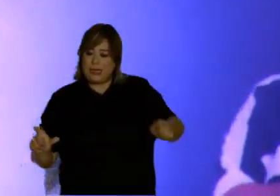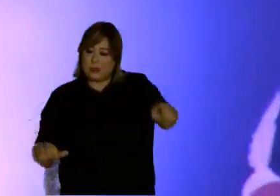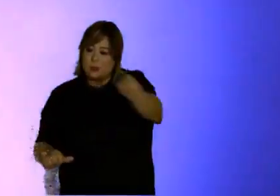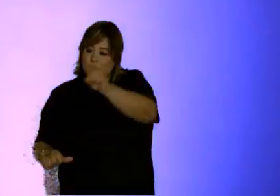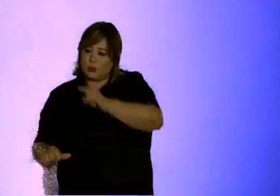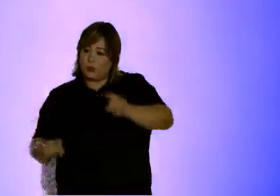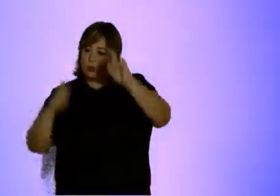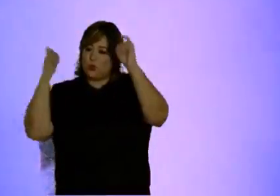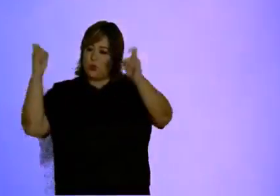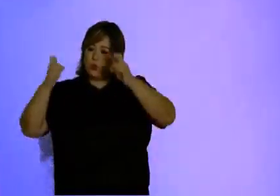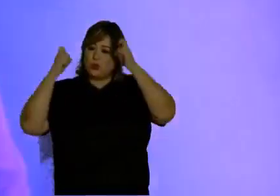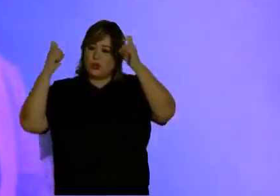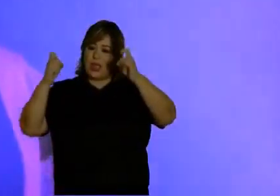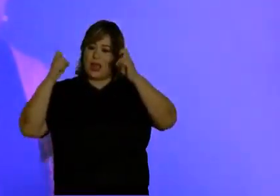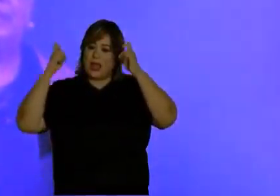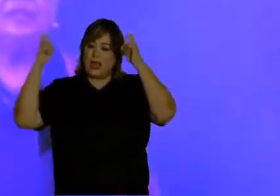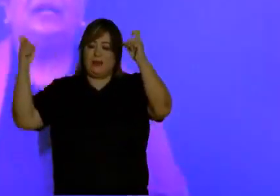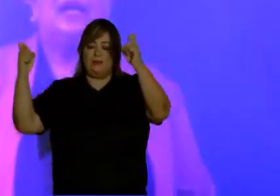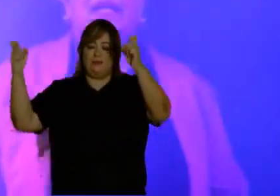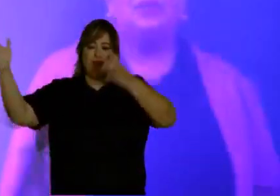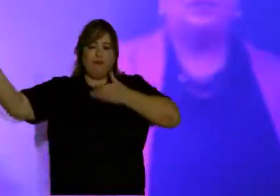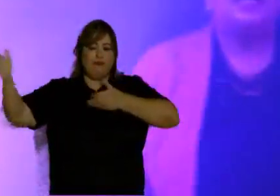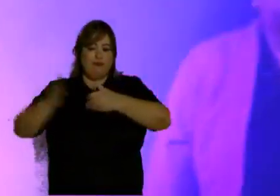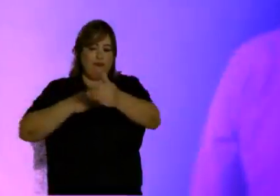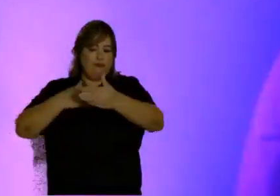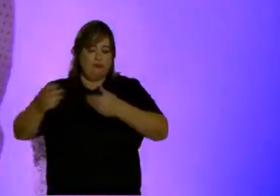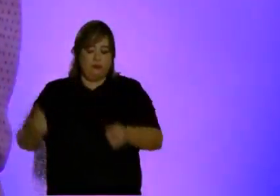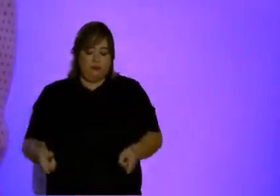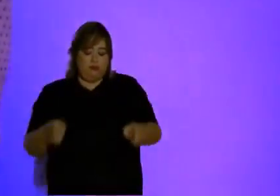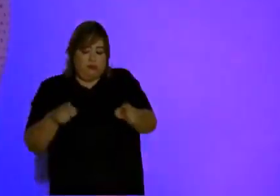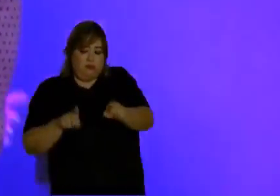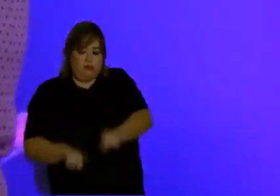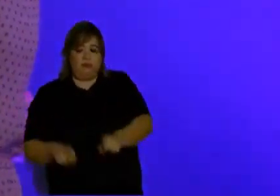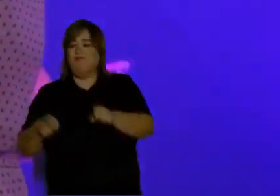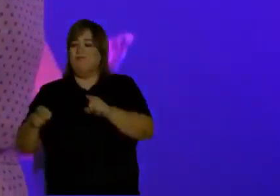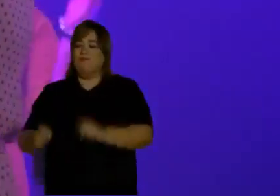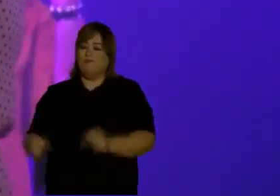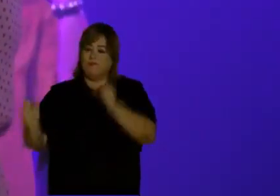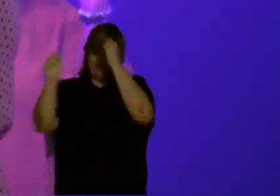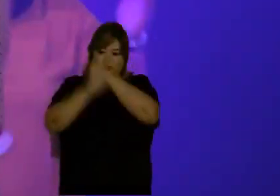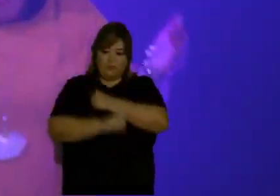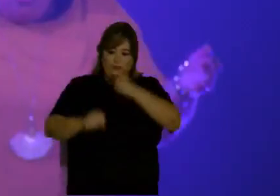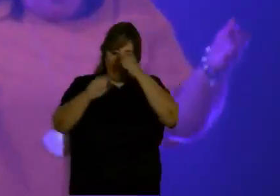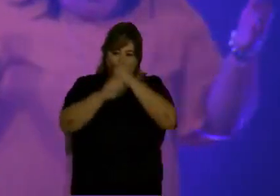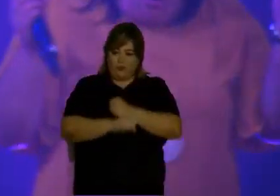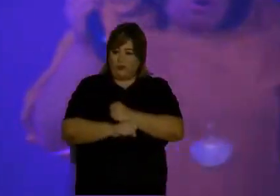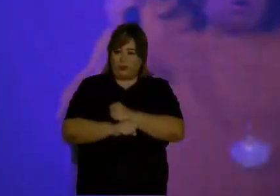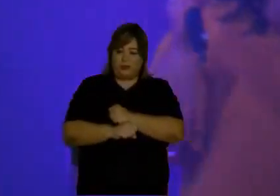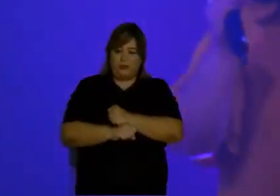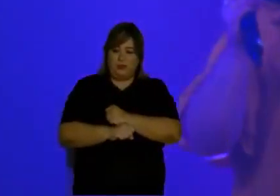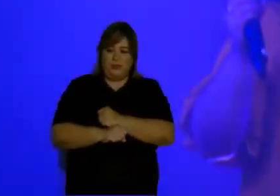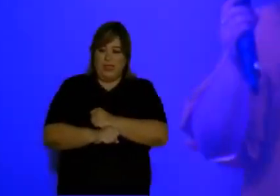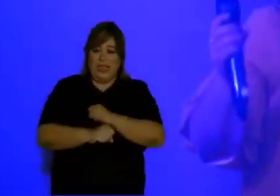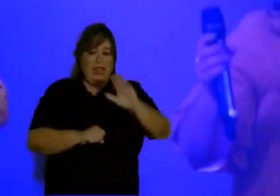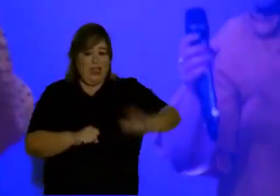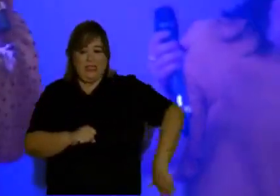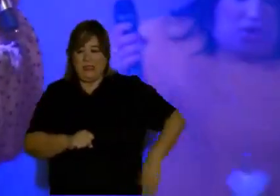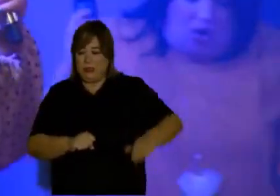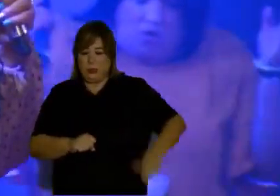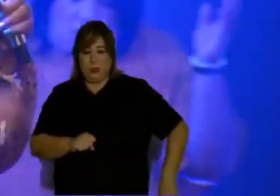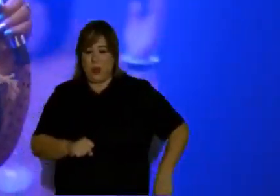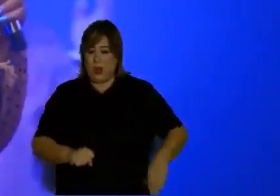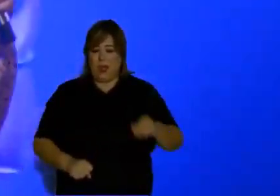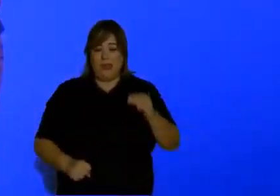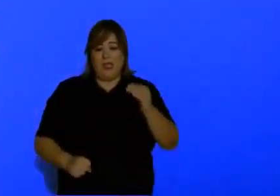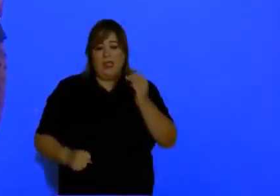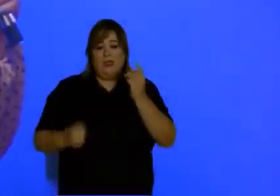celebrando, a pesar de la prueba, a pesar de las luchas, a pesar de lo que todavía no ha recibido respuesta,